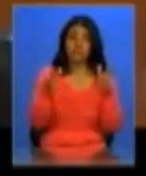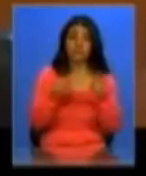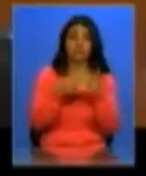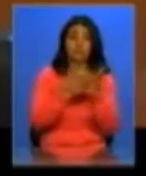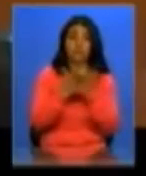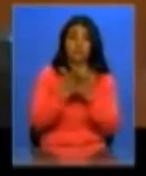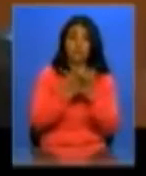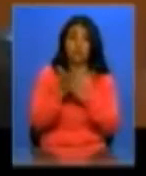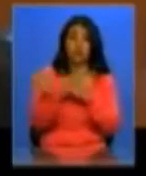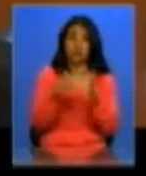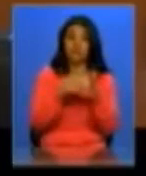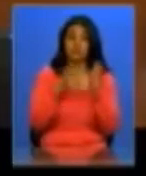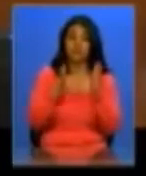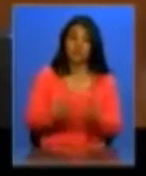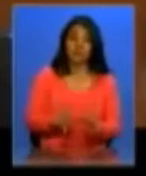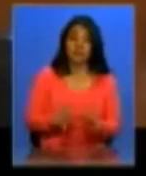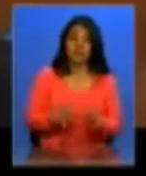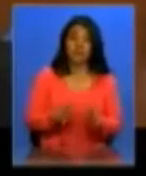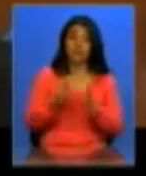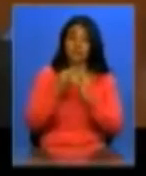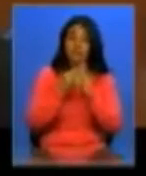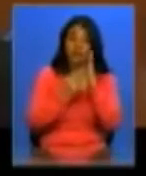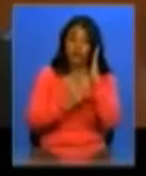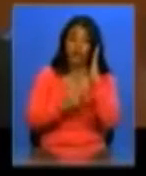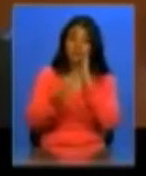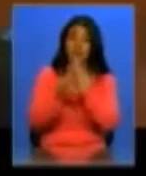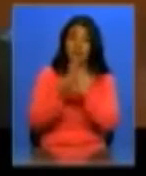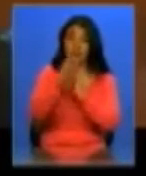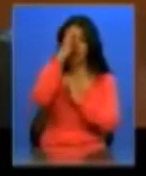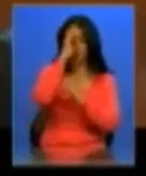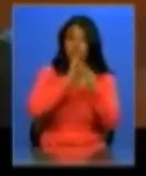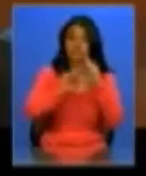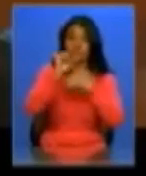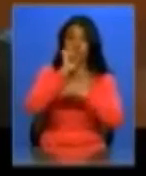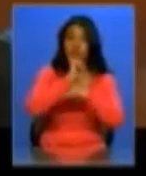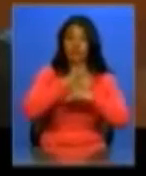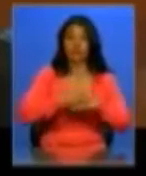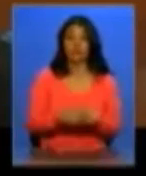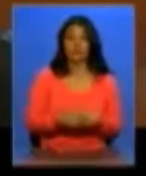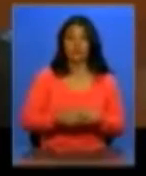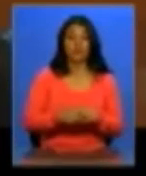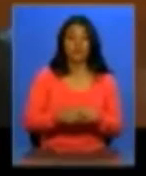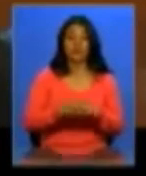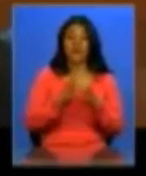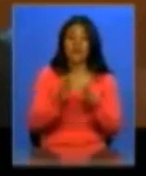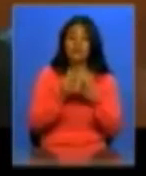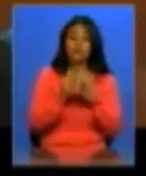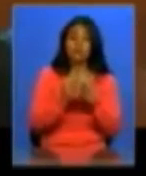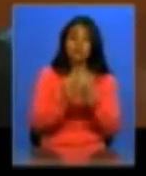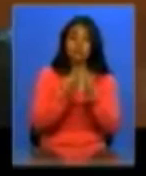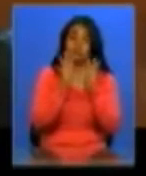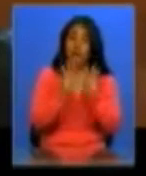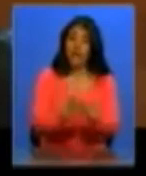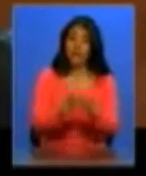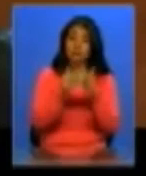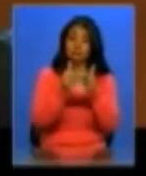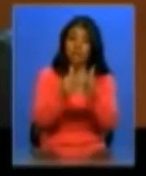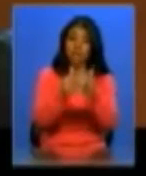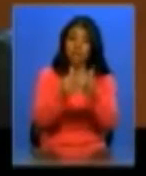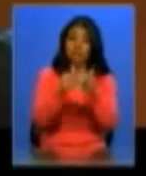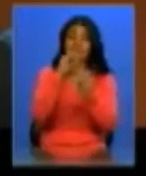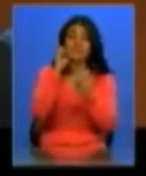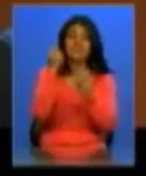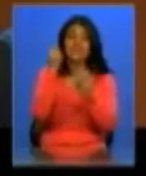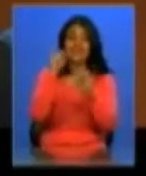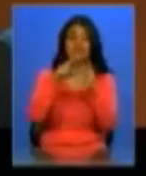y estudiantes, siguiendo las normativas de la Ley de Educación Superior y los lineamientos conceptuales del CES,